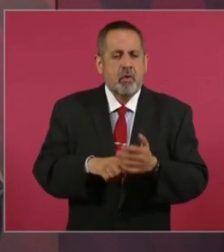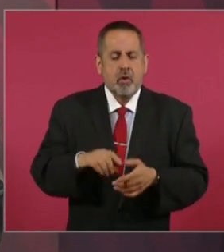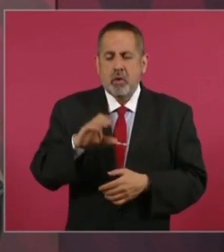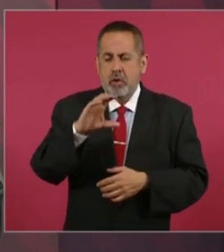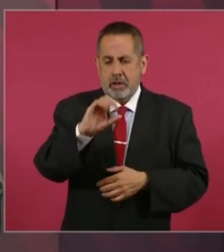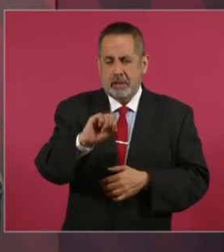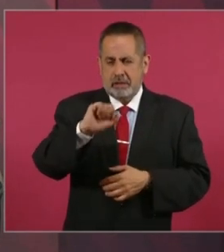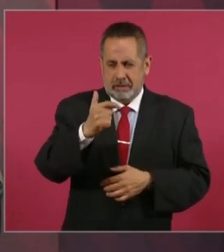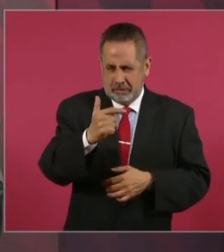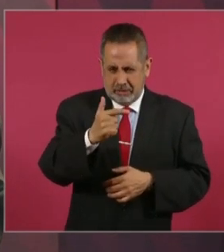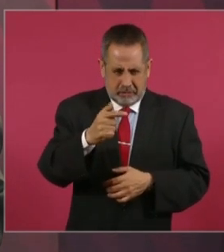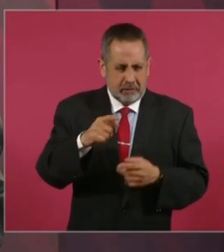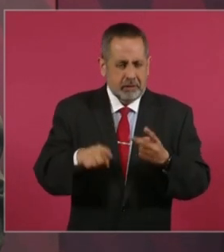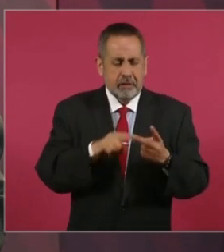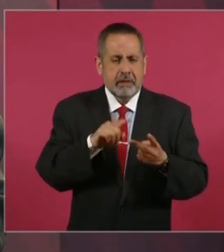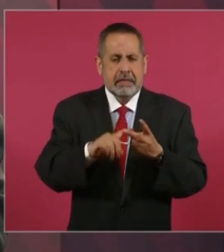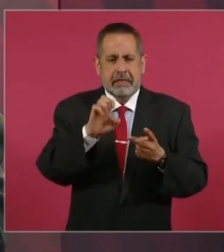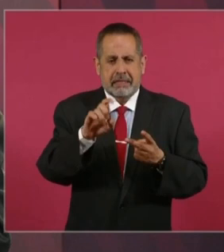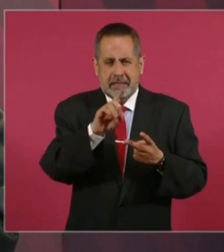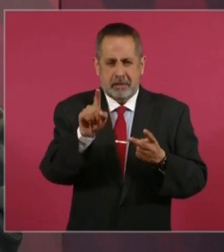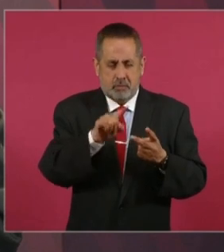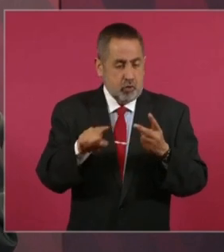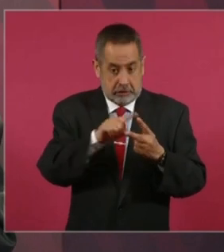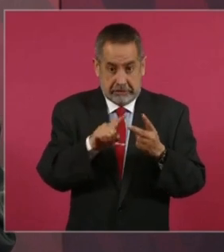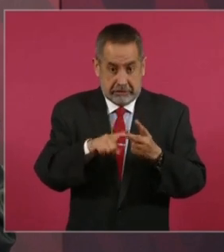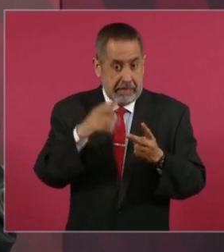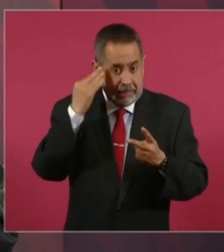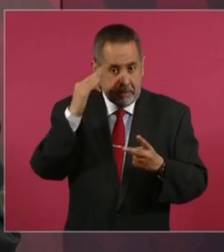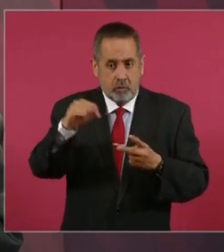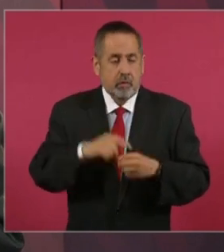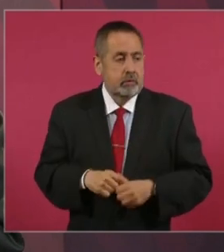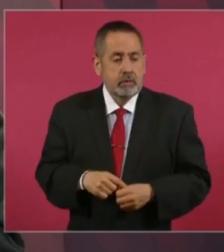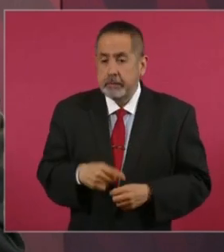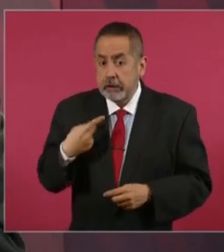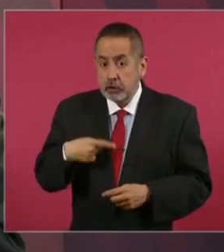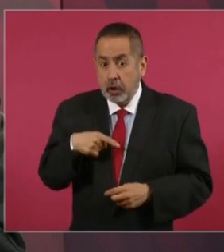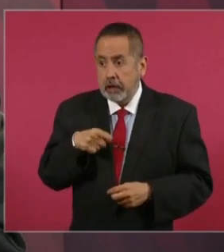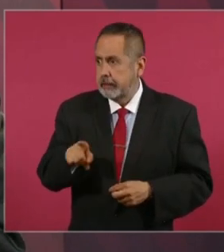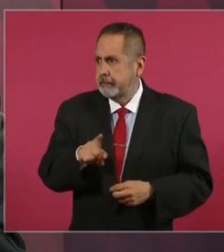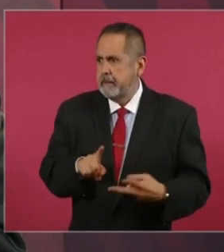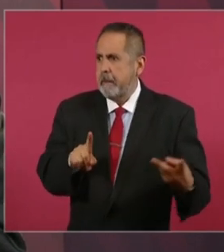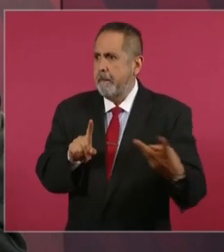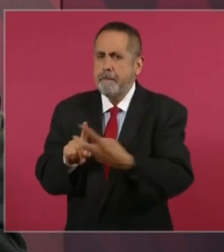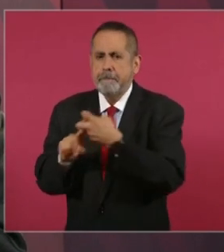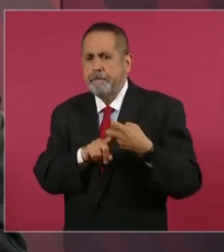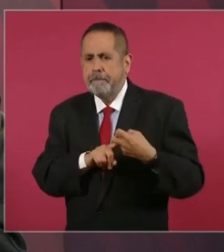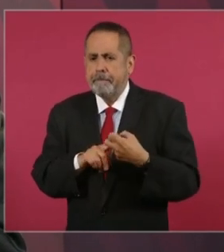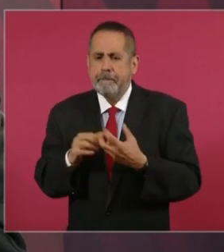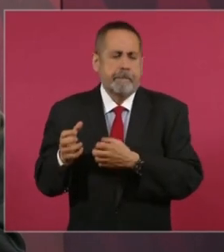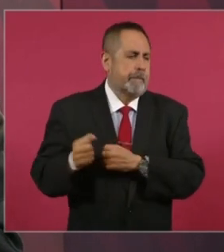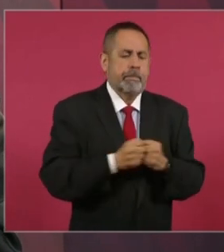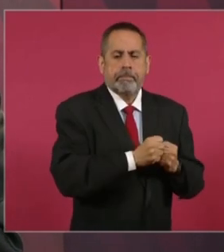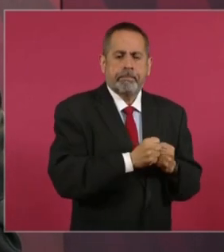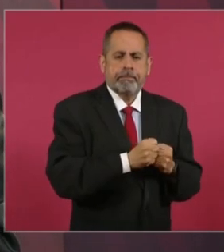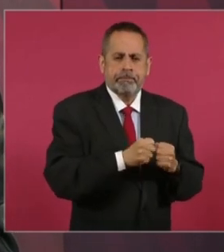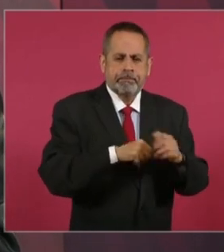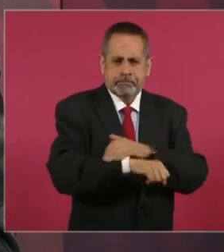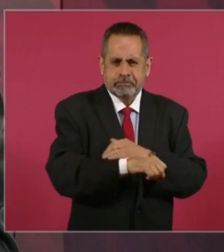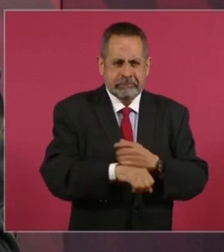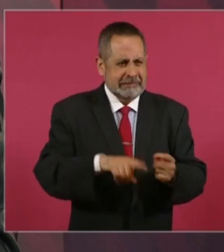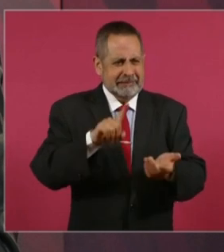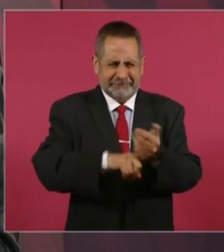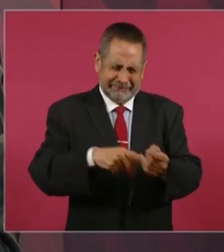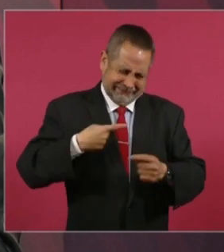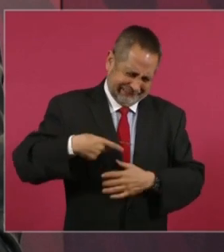Cedillo se les secuestraba a ricos,